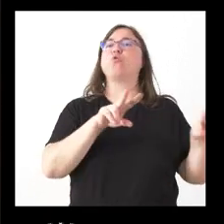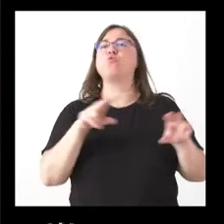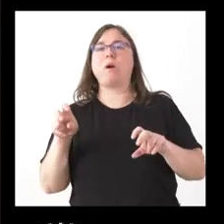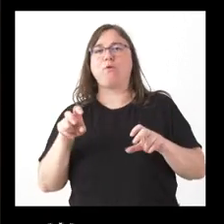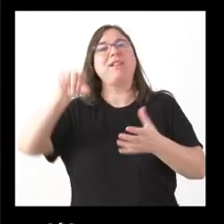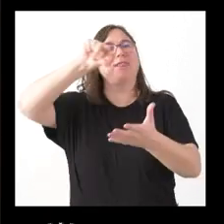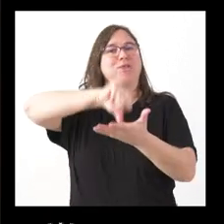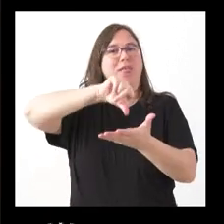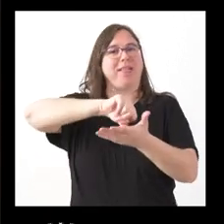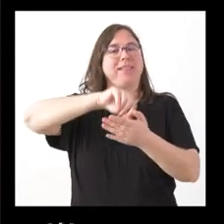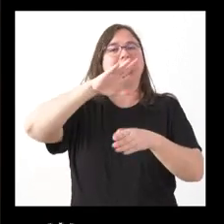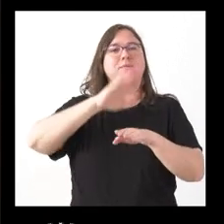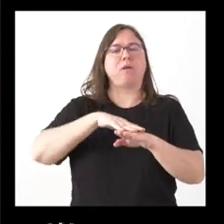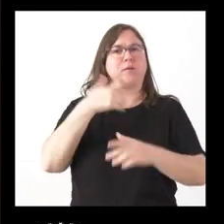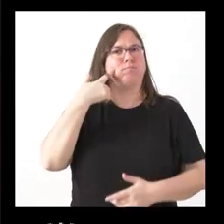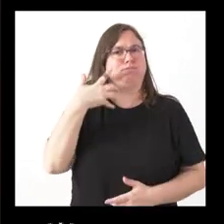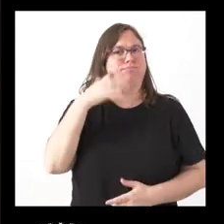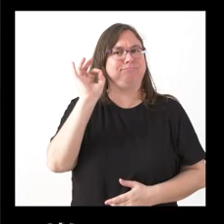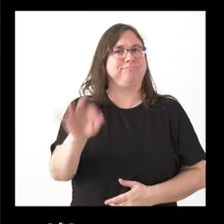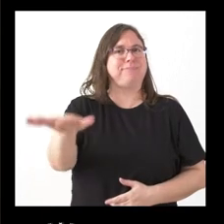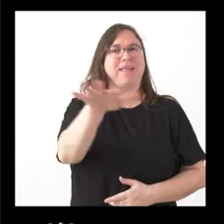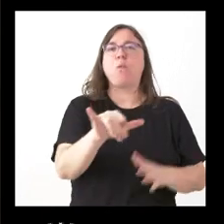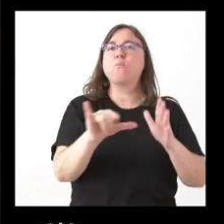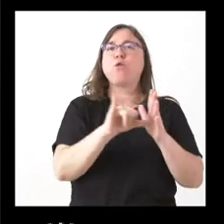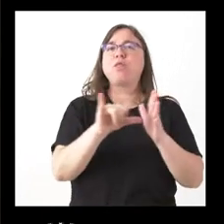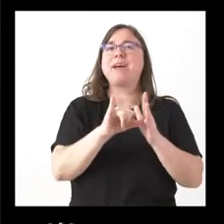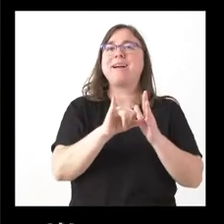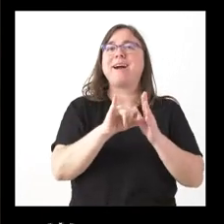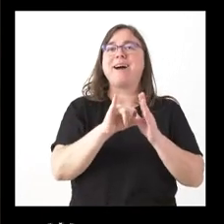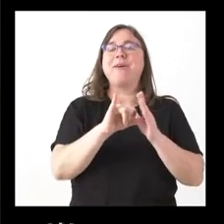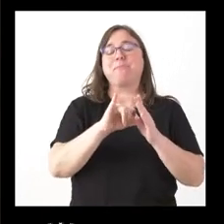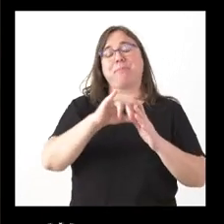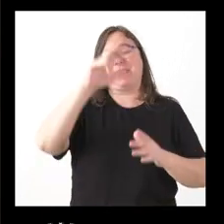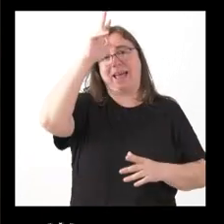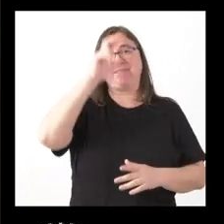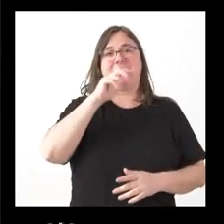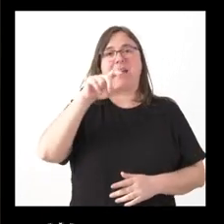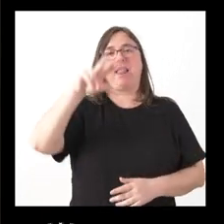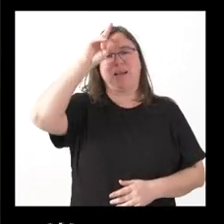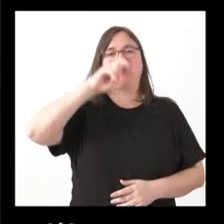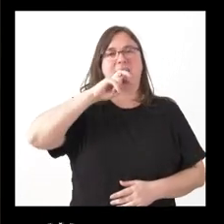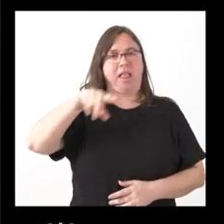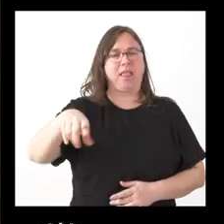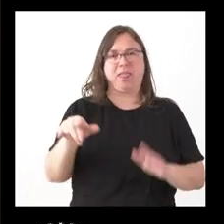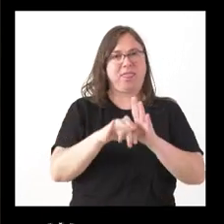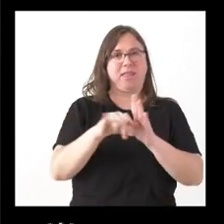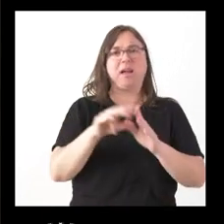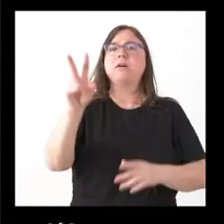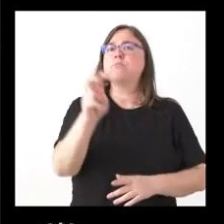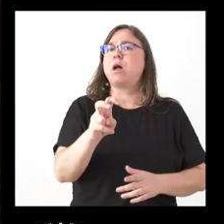el centro de la ciudad en un lugar paradigmático que es muy cerca de la catedral y que luego es un beneficio indudable para